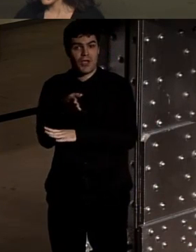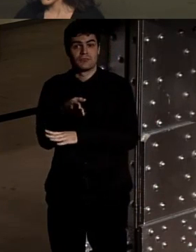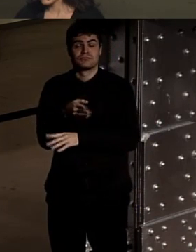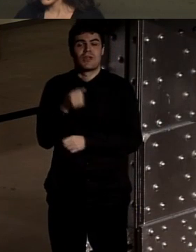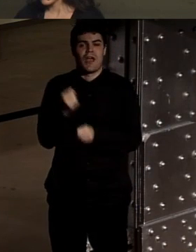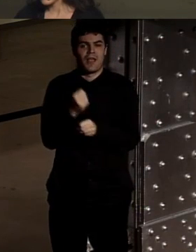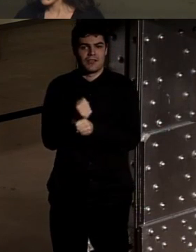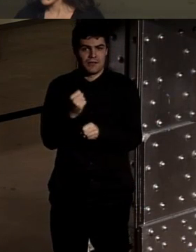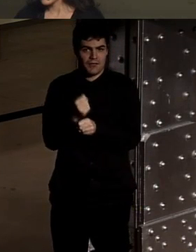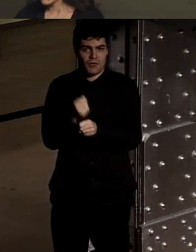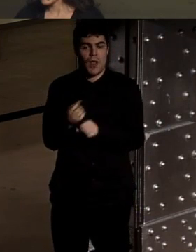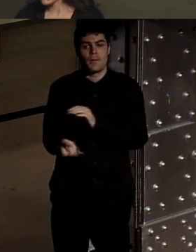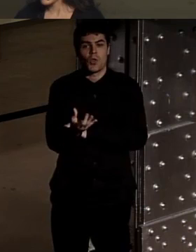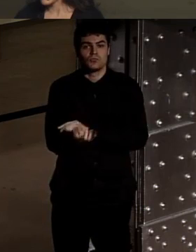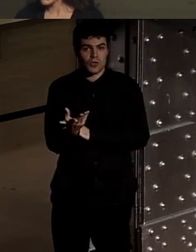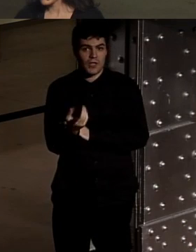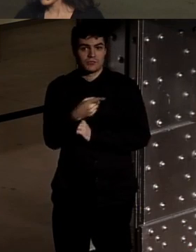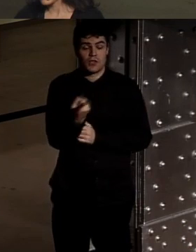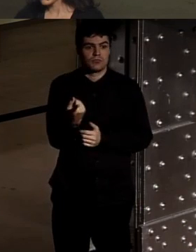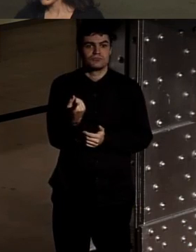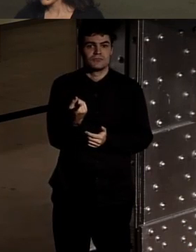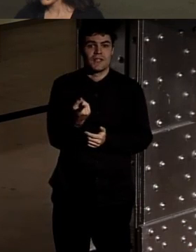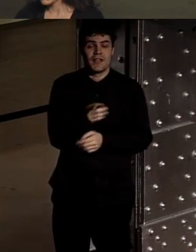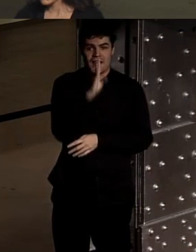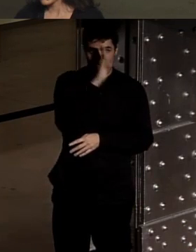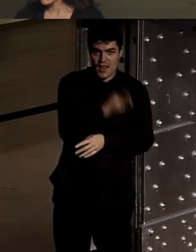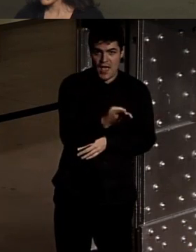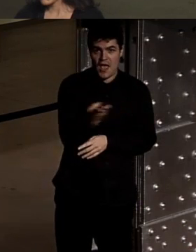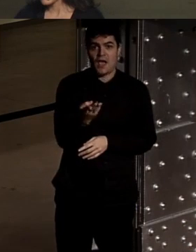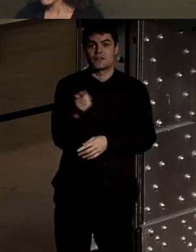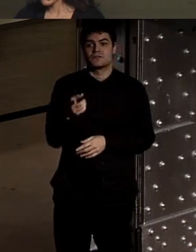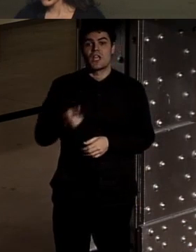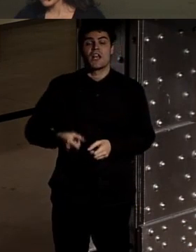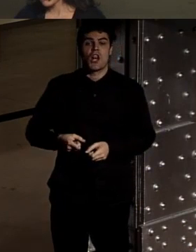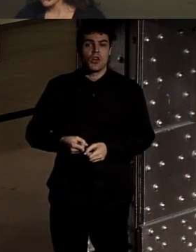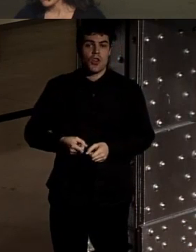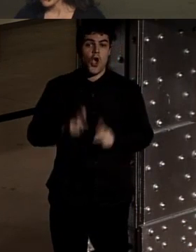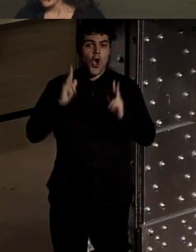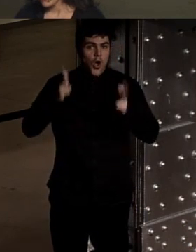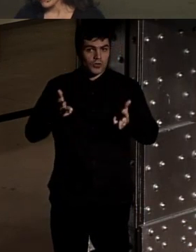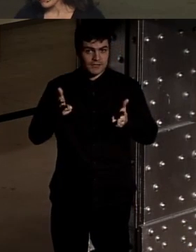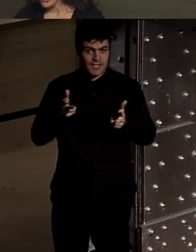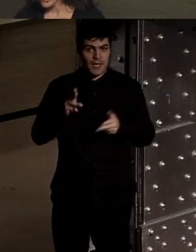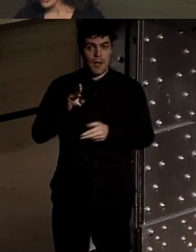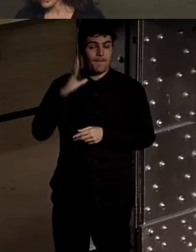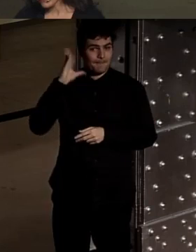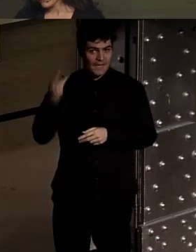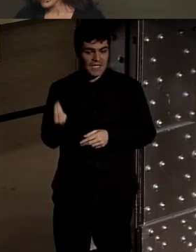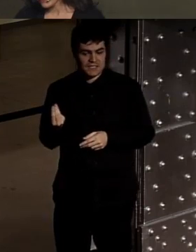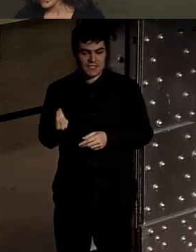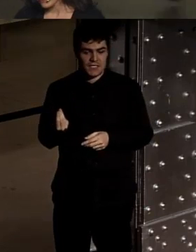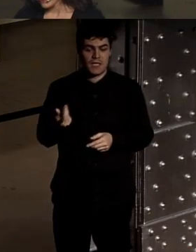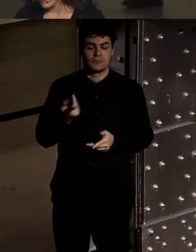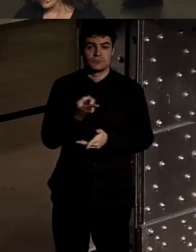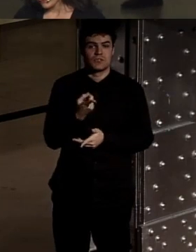en Afganistán, en Irak, en el Hotel Palestina cuando asesinaron a José Couso y al periodista ucraniano. Ha escrito libros,